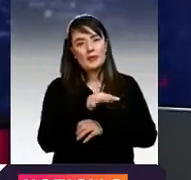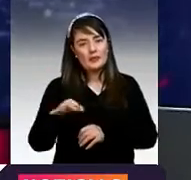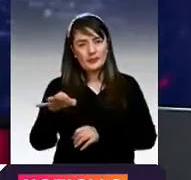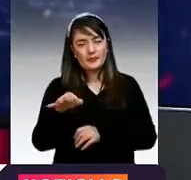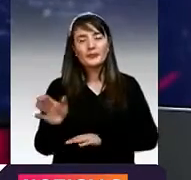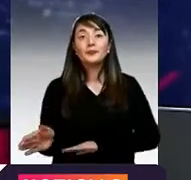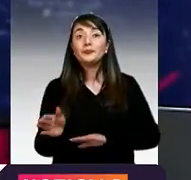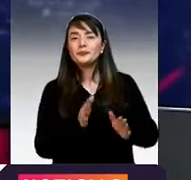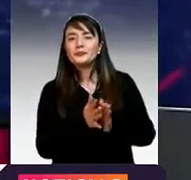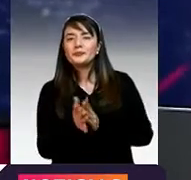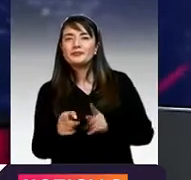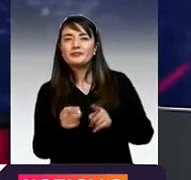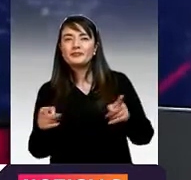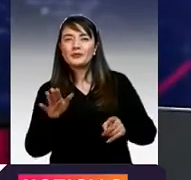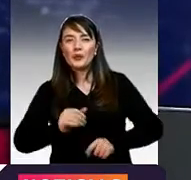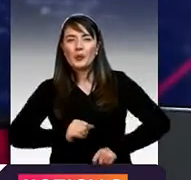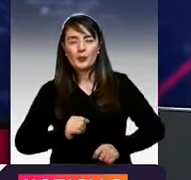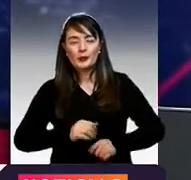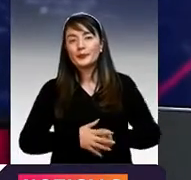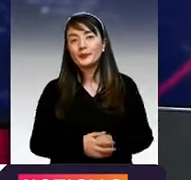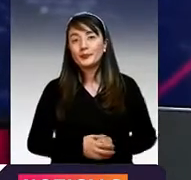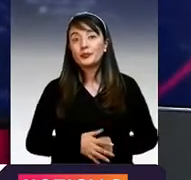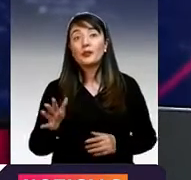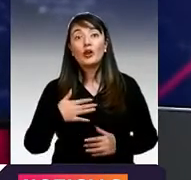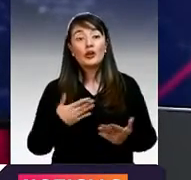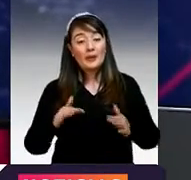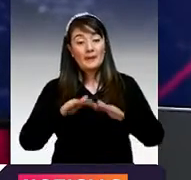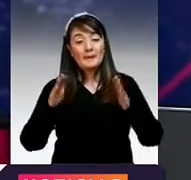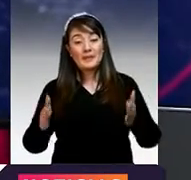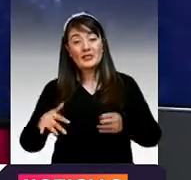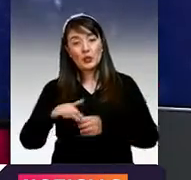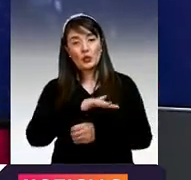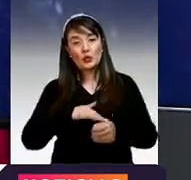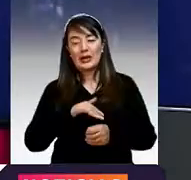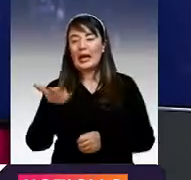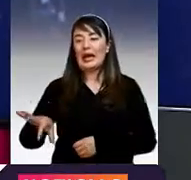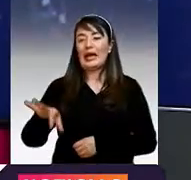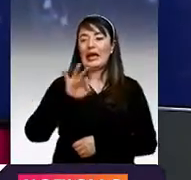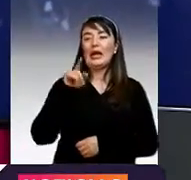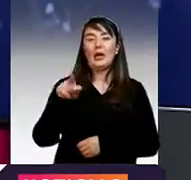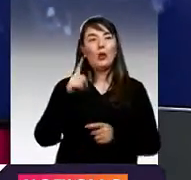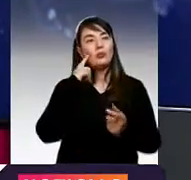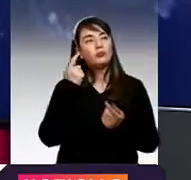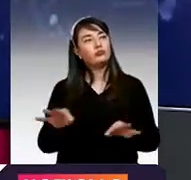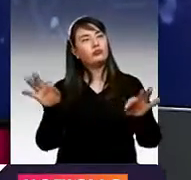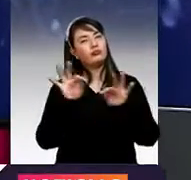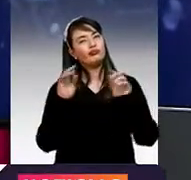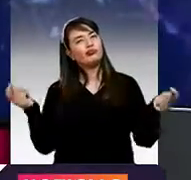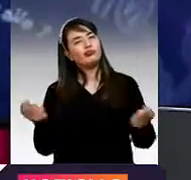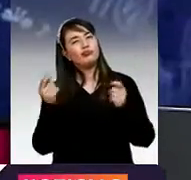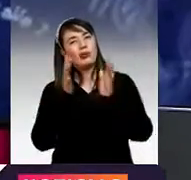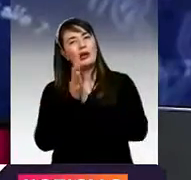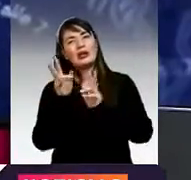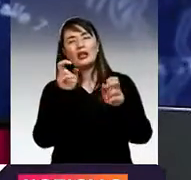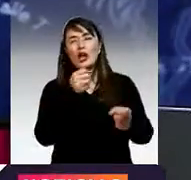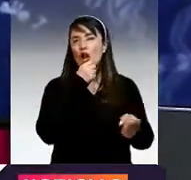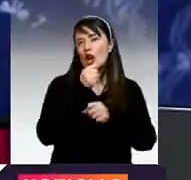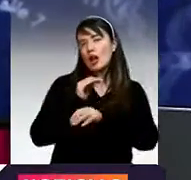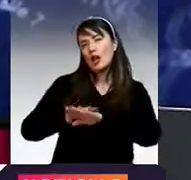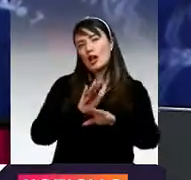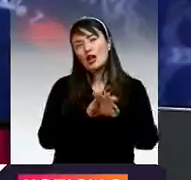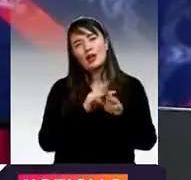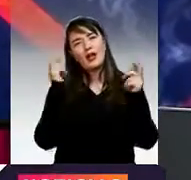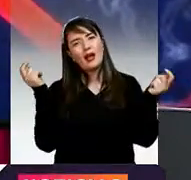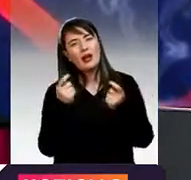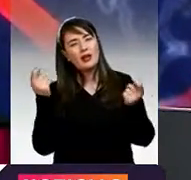Y en más noticias de la Bogotá región, la Mesa Cundinamarca fue el municipio escogido para llevar a cabo una rueda de negocios entre productores y comerciantes de